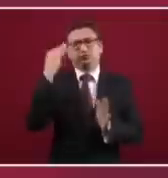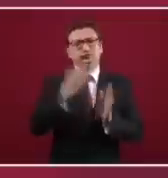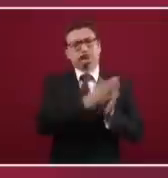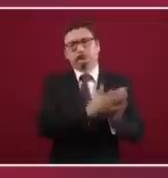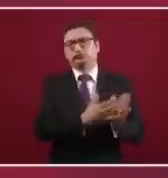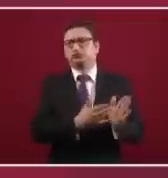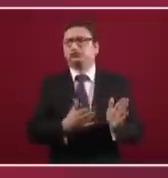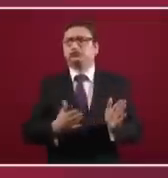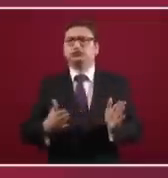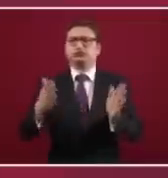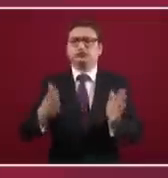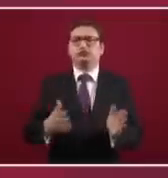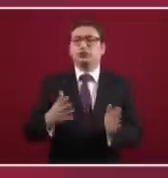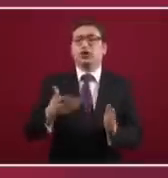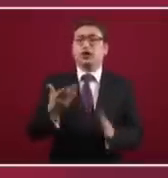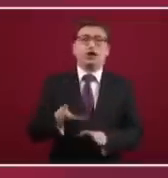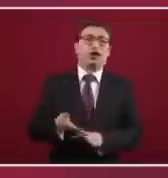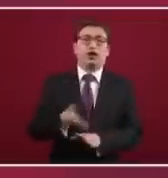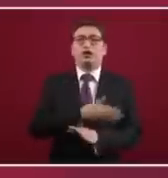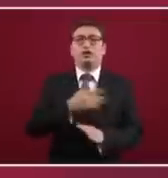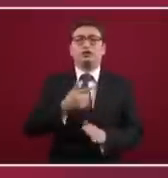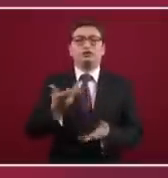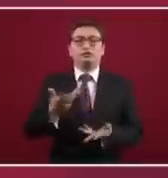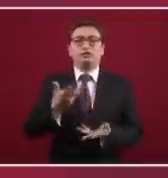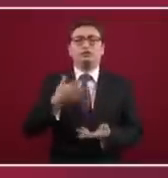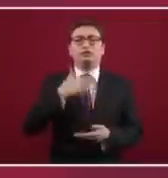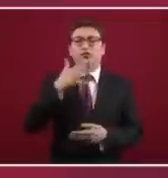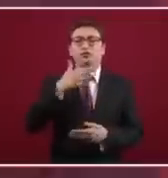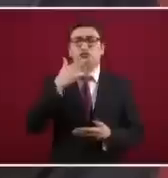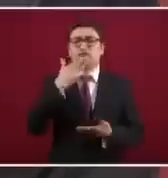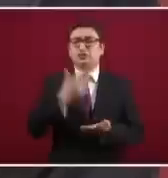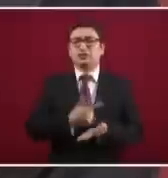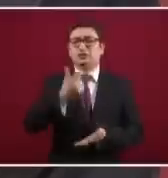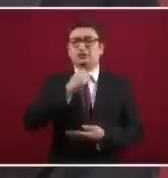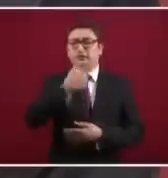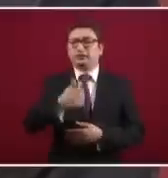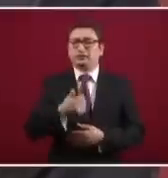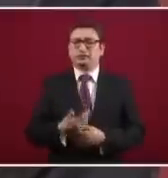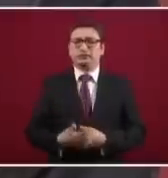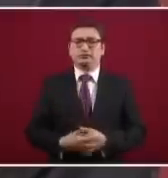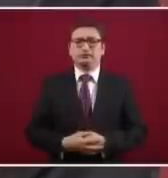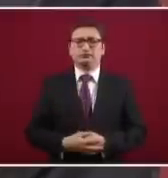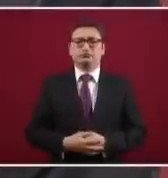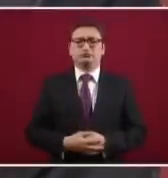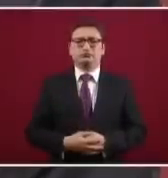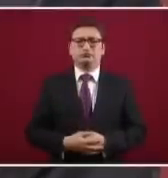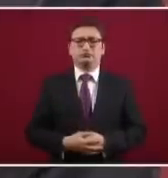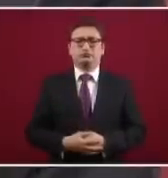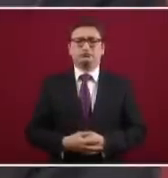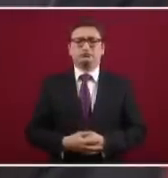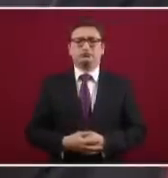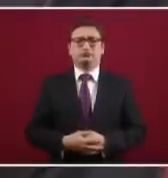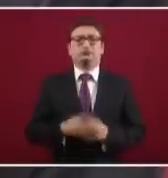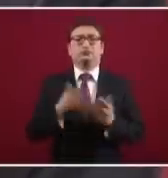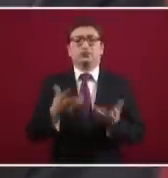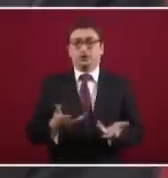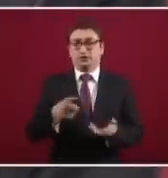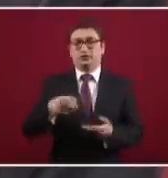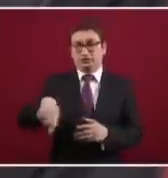no era delito grave la corrupción, y